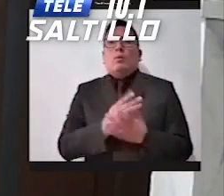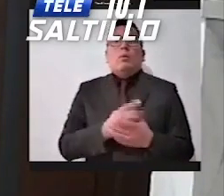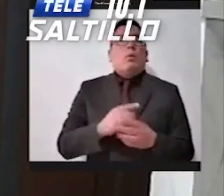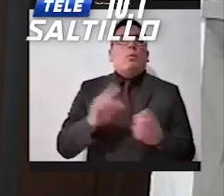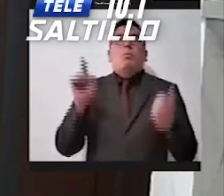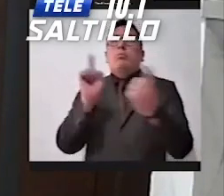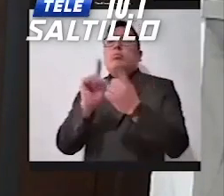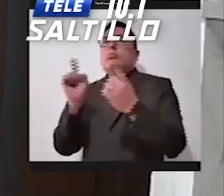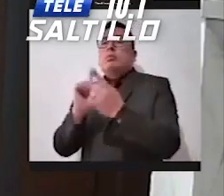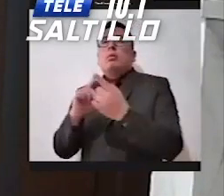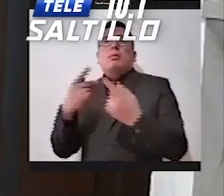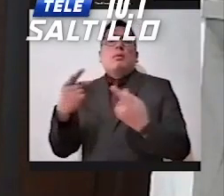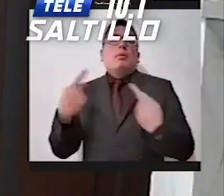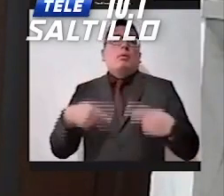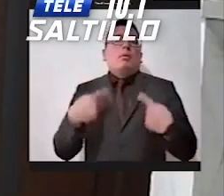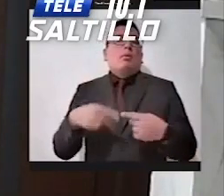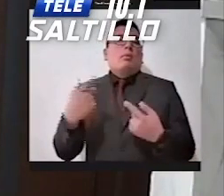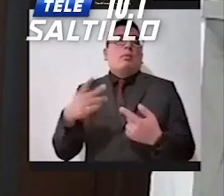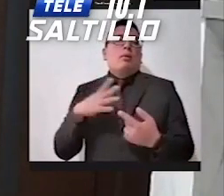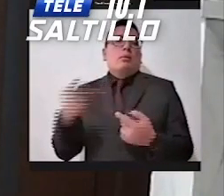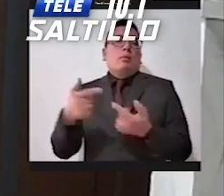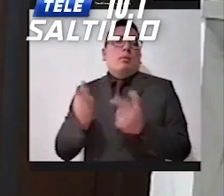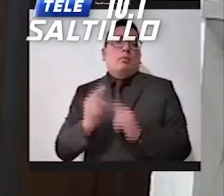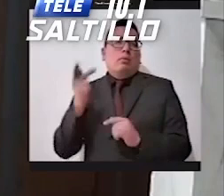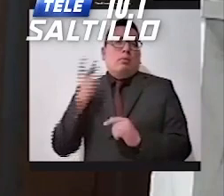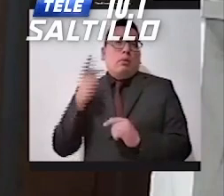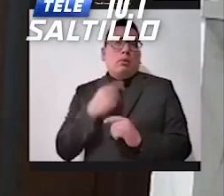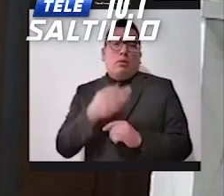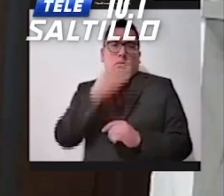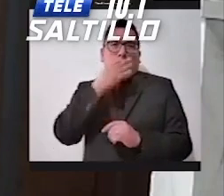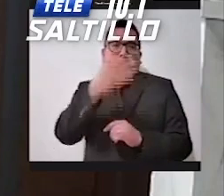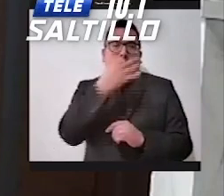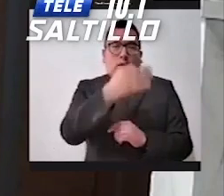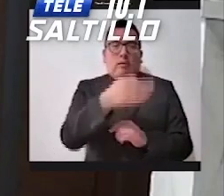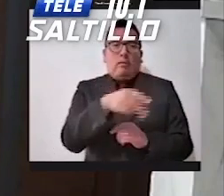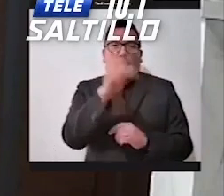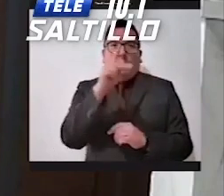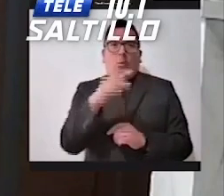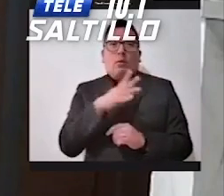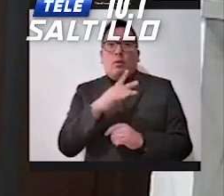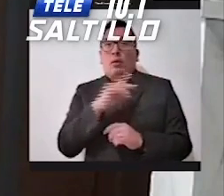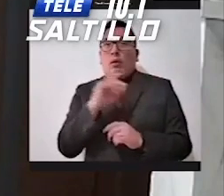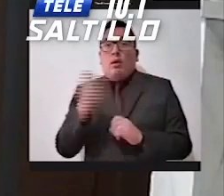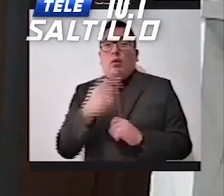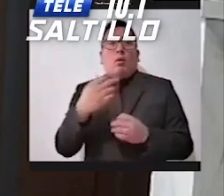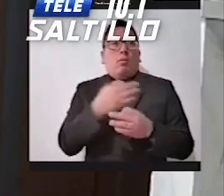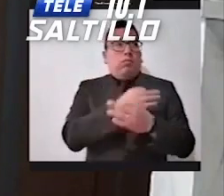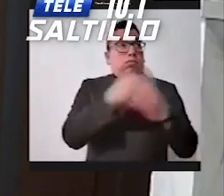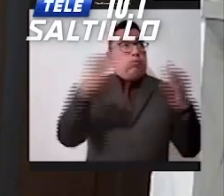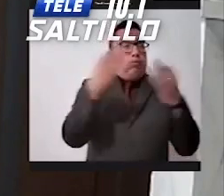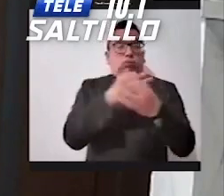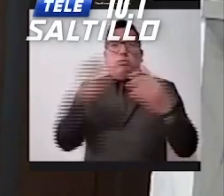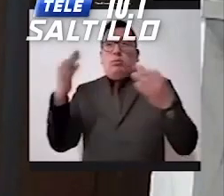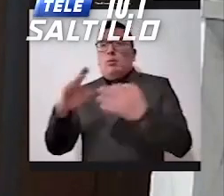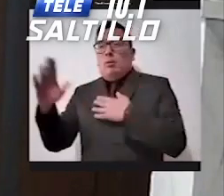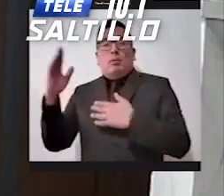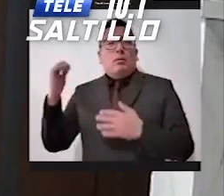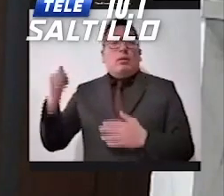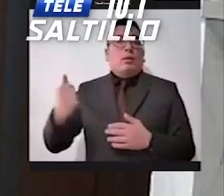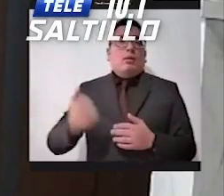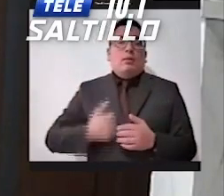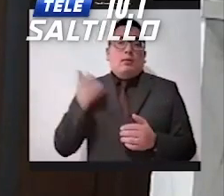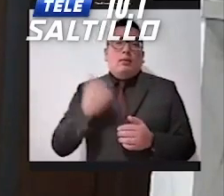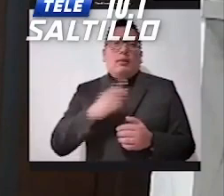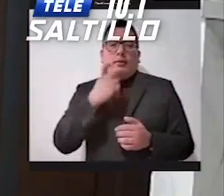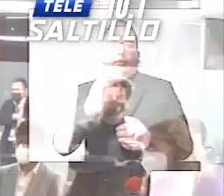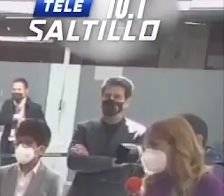a los militantes del instituto político al que pertenece, siempre y cuando no incurren actos de precampaña o campaña que generen una ventaja indebida